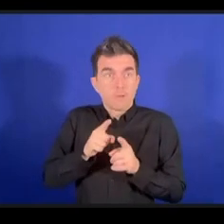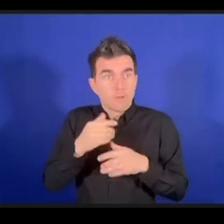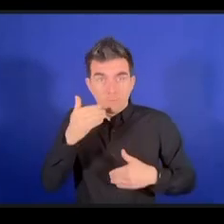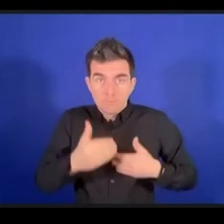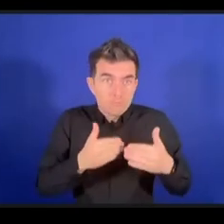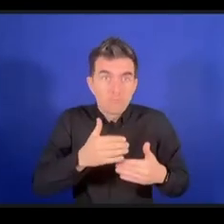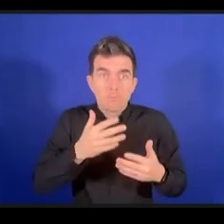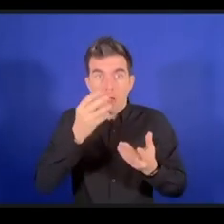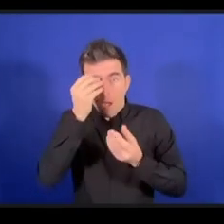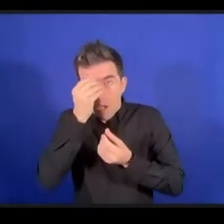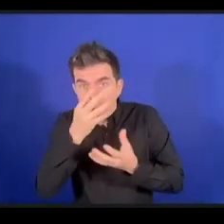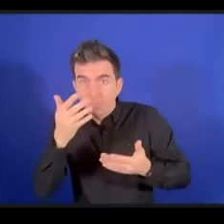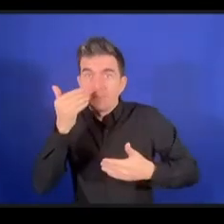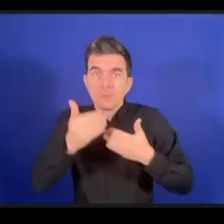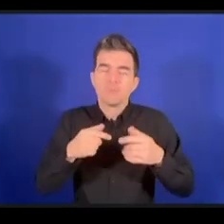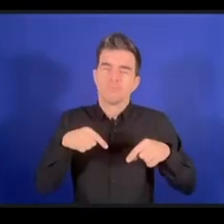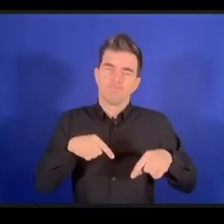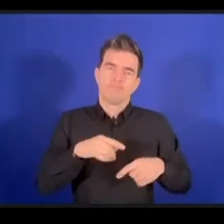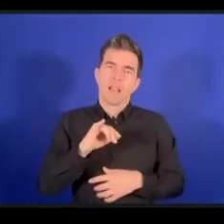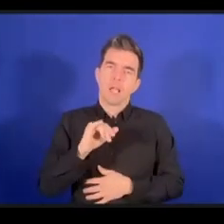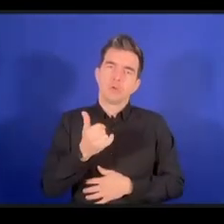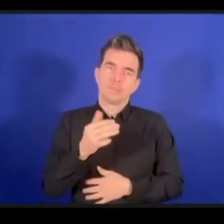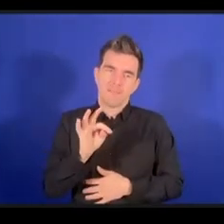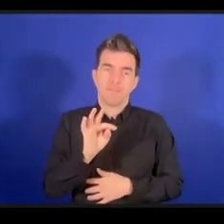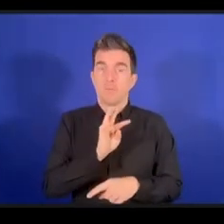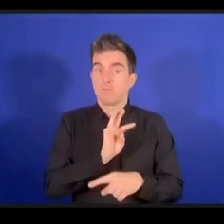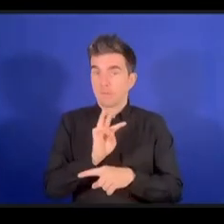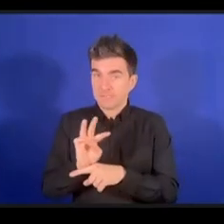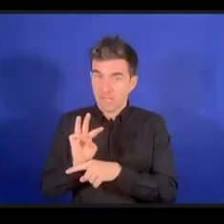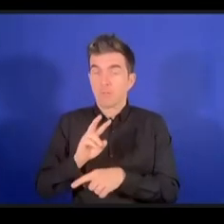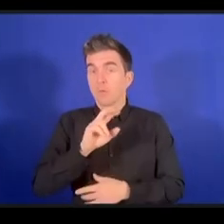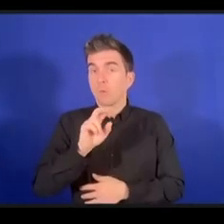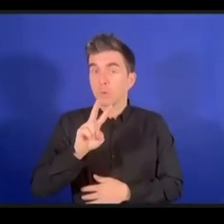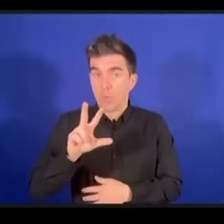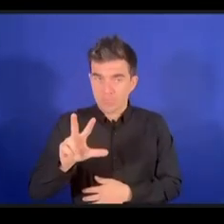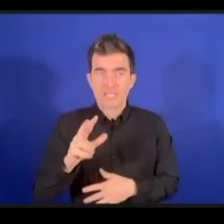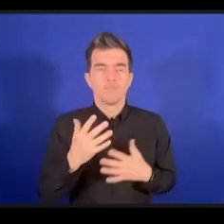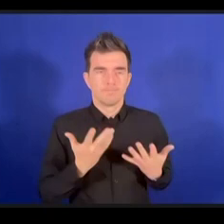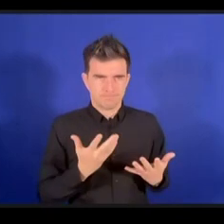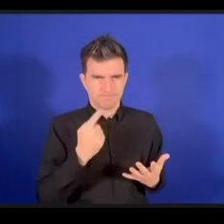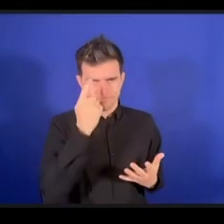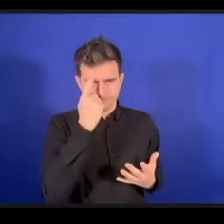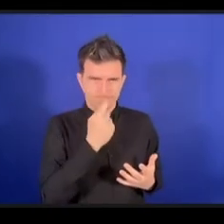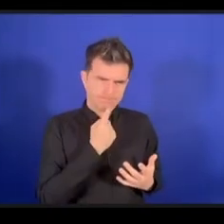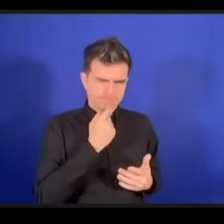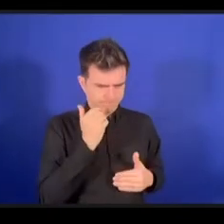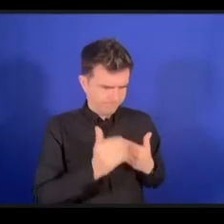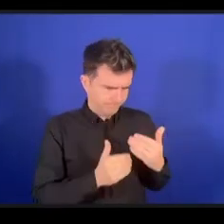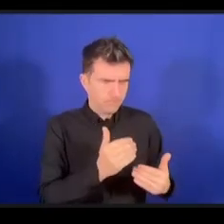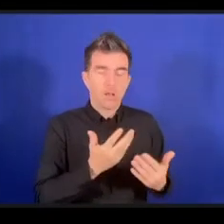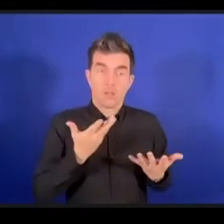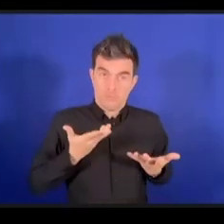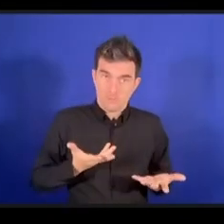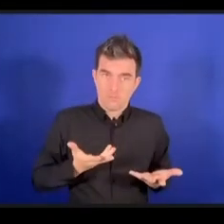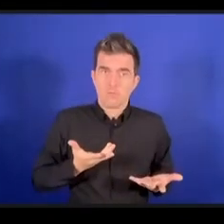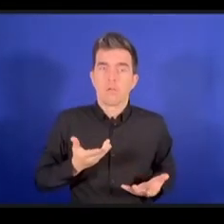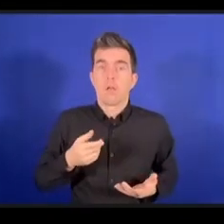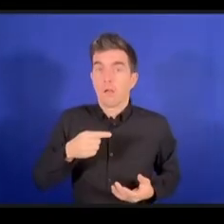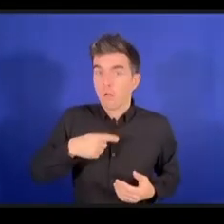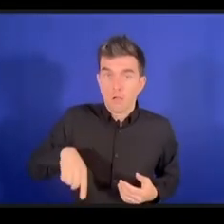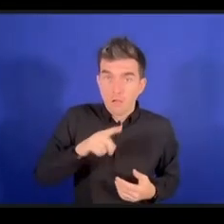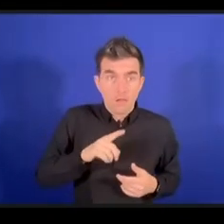en sitio web del igf 2023 y en ese sentido cuando la coalición Din sobre